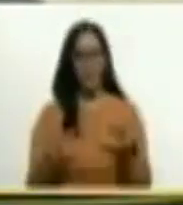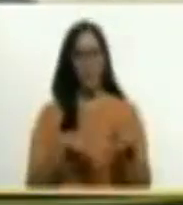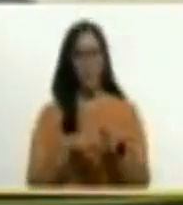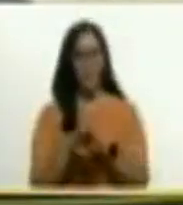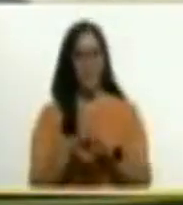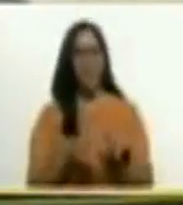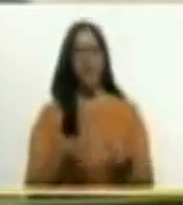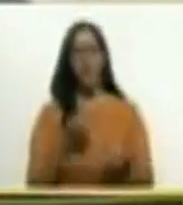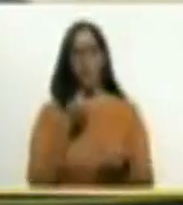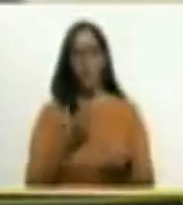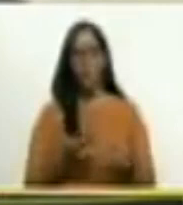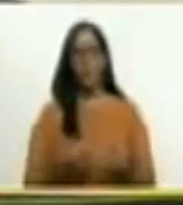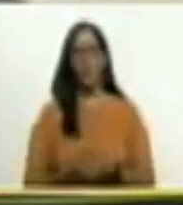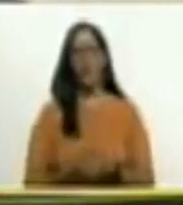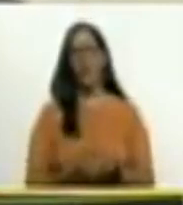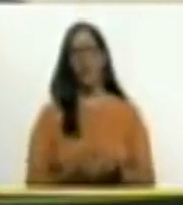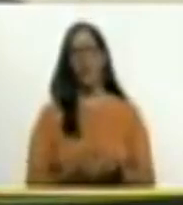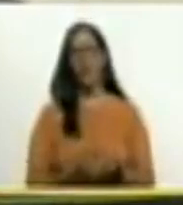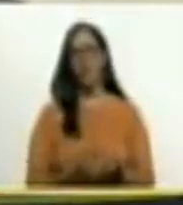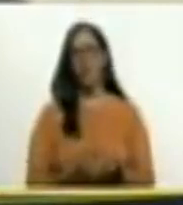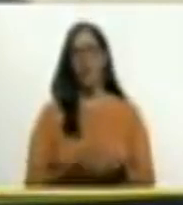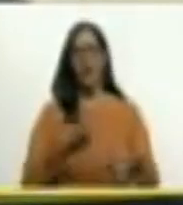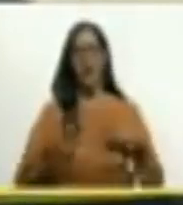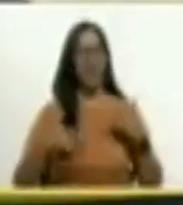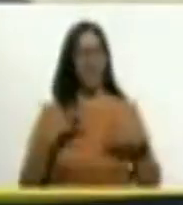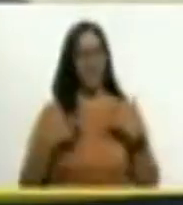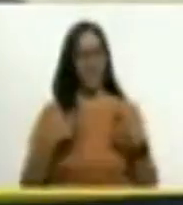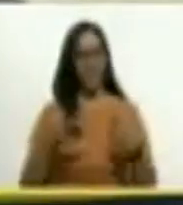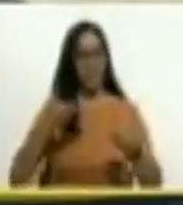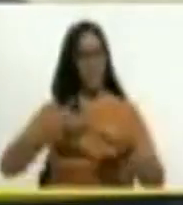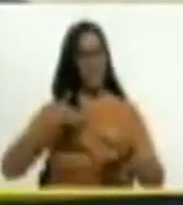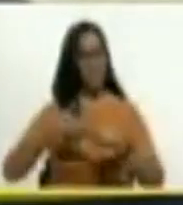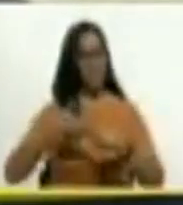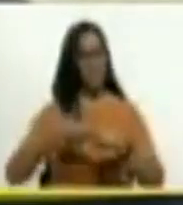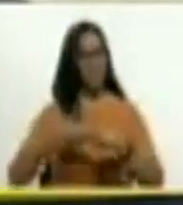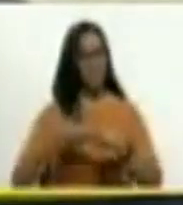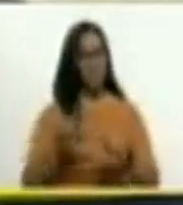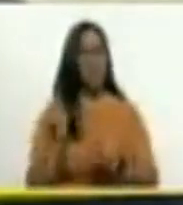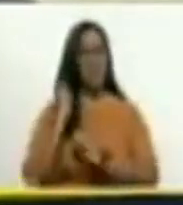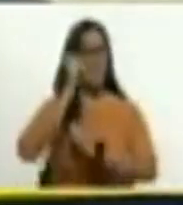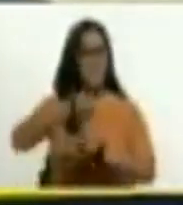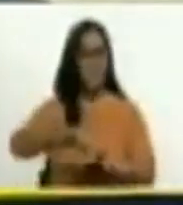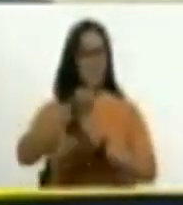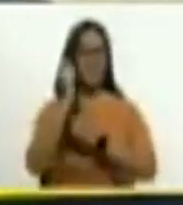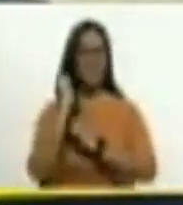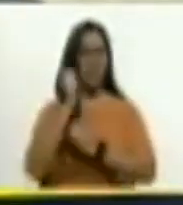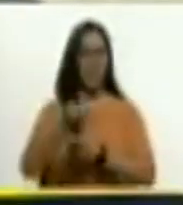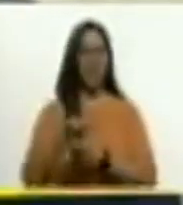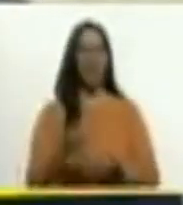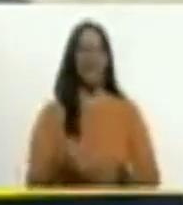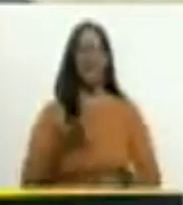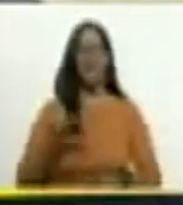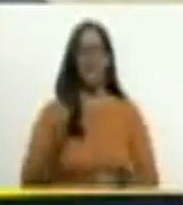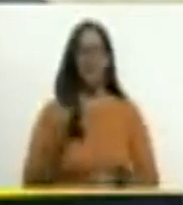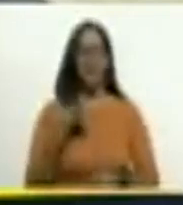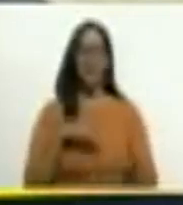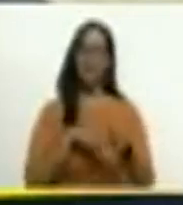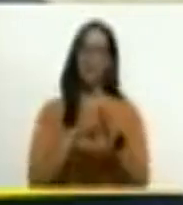e importantes recursos, además de la actividad petrolera, está la actividad pesquera, que es una de las principales fuentes a